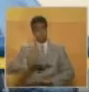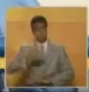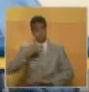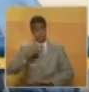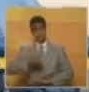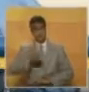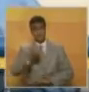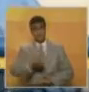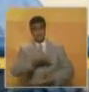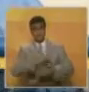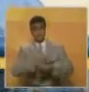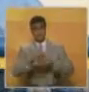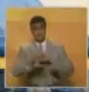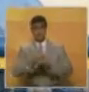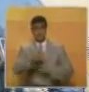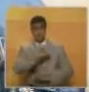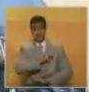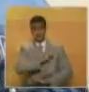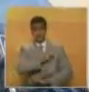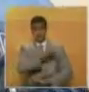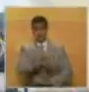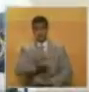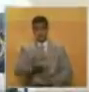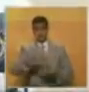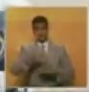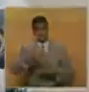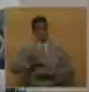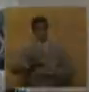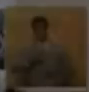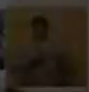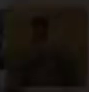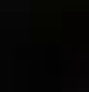que aunque existe más represión e intimidación, los ciudadanos continúan tomando las calles.